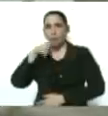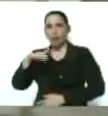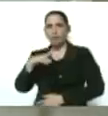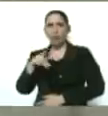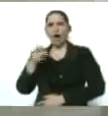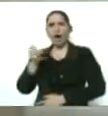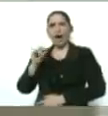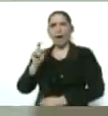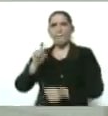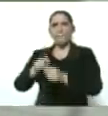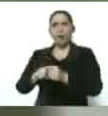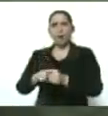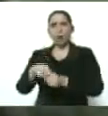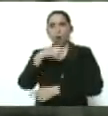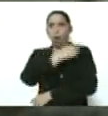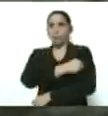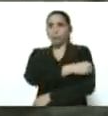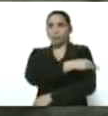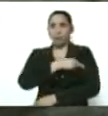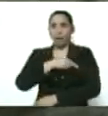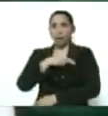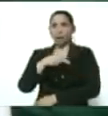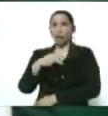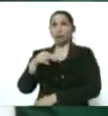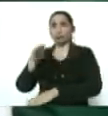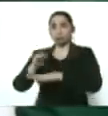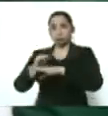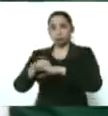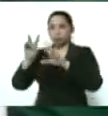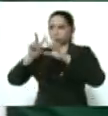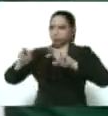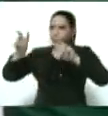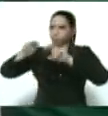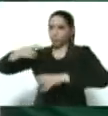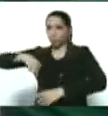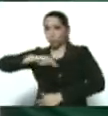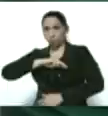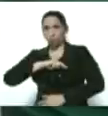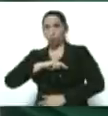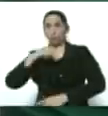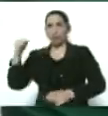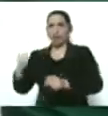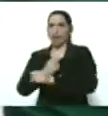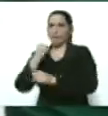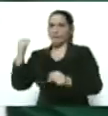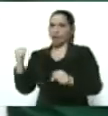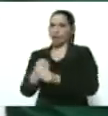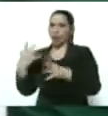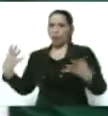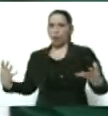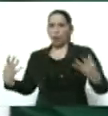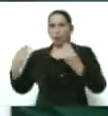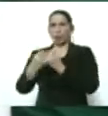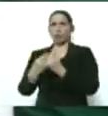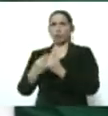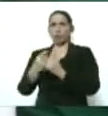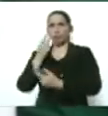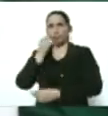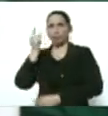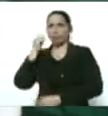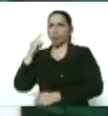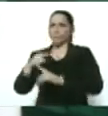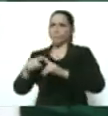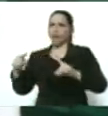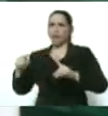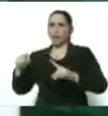dependen de ella, hospitales, consultorios populares. Nosotros estamos trabajando juntos y juntos para